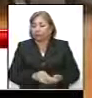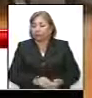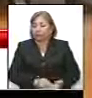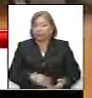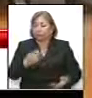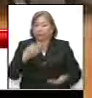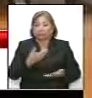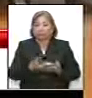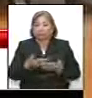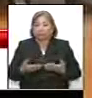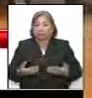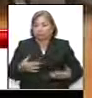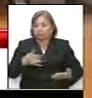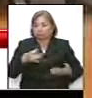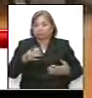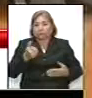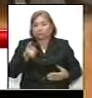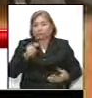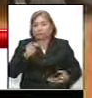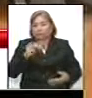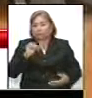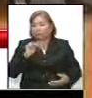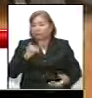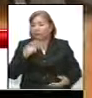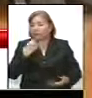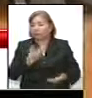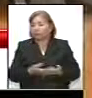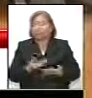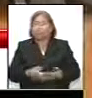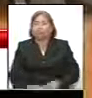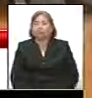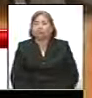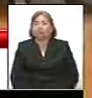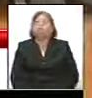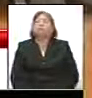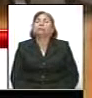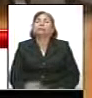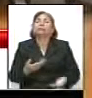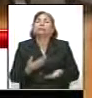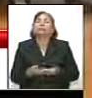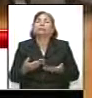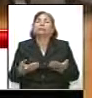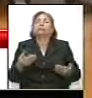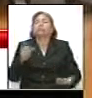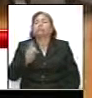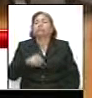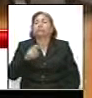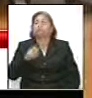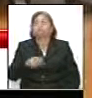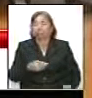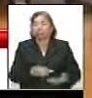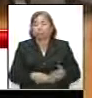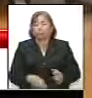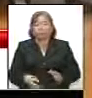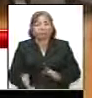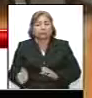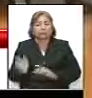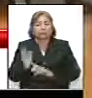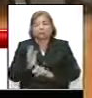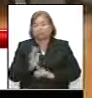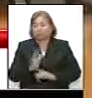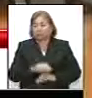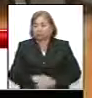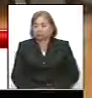diálogo con Antamina, especialmente también con el Ministerio de Energía y Minas, porque es necesario también su participación. De esa